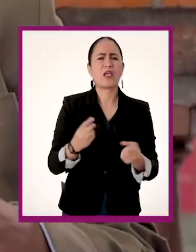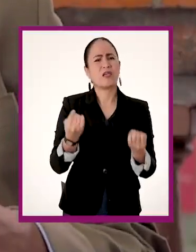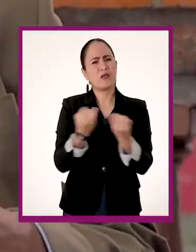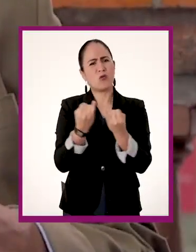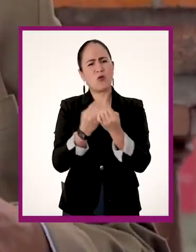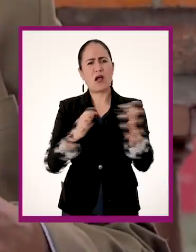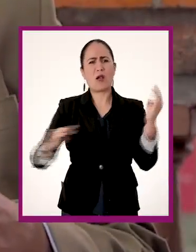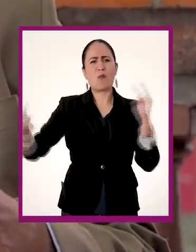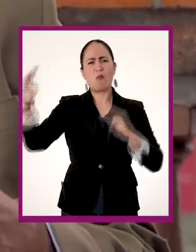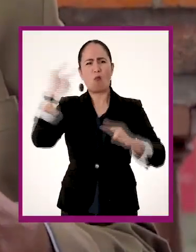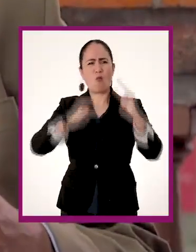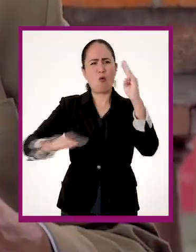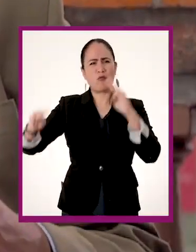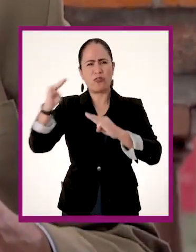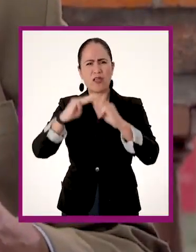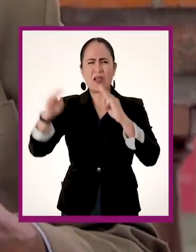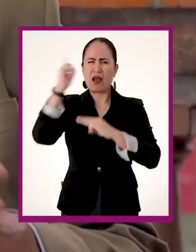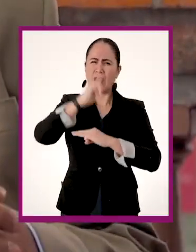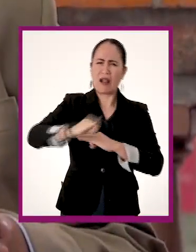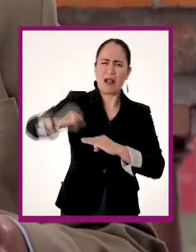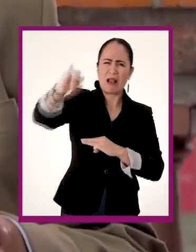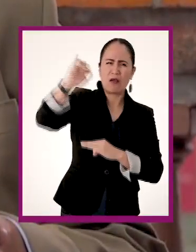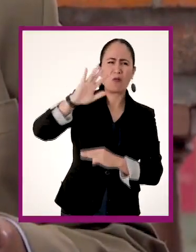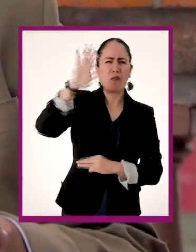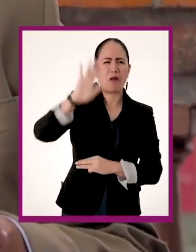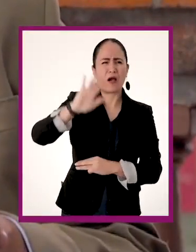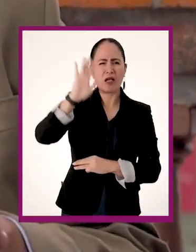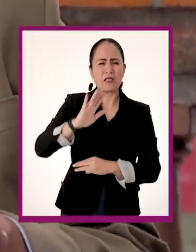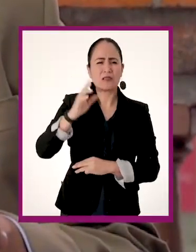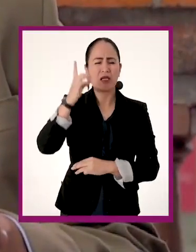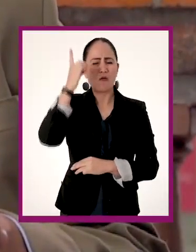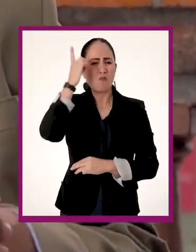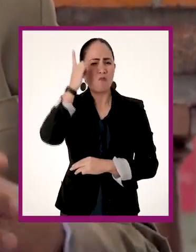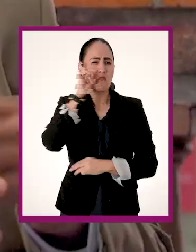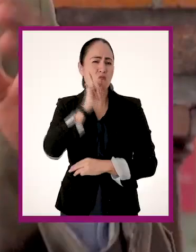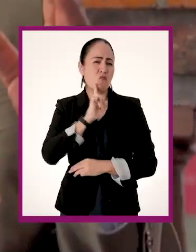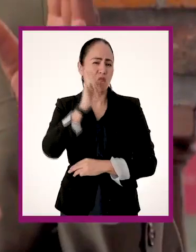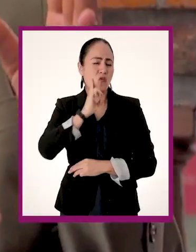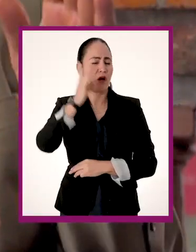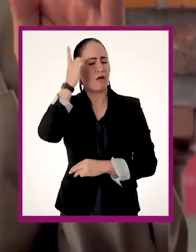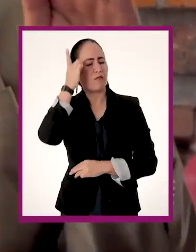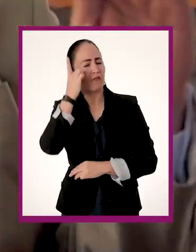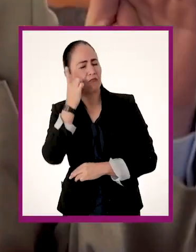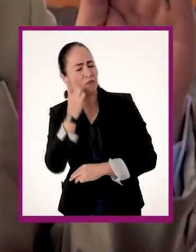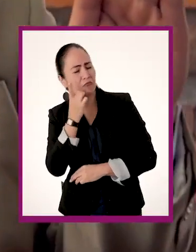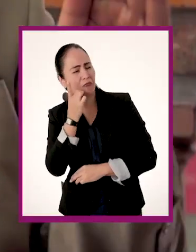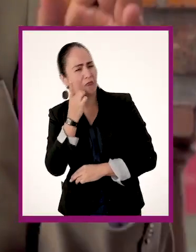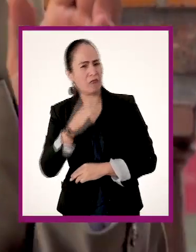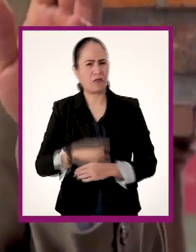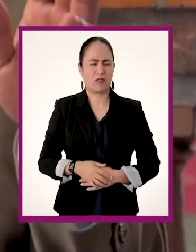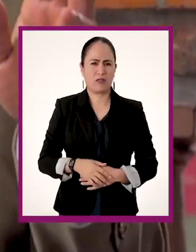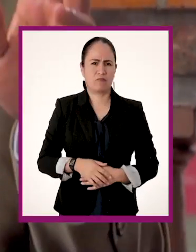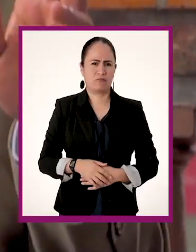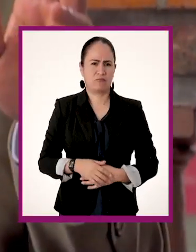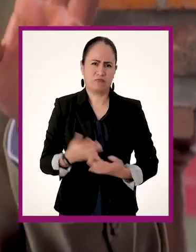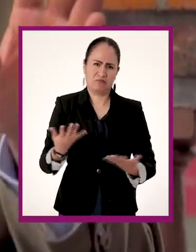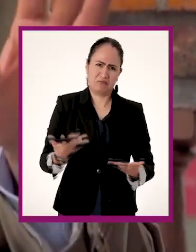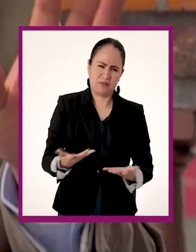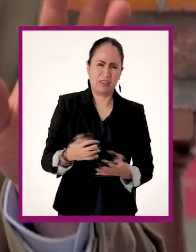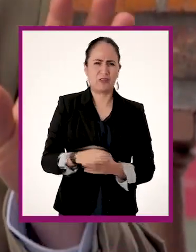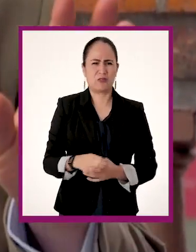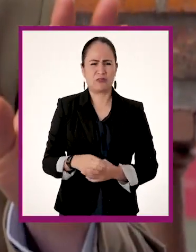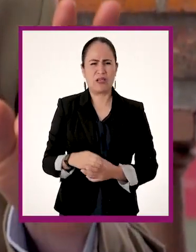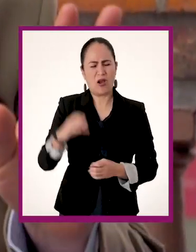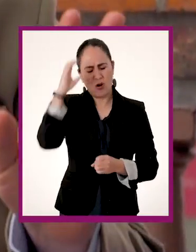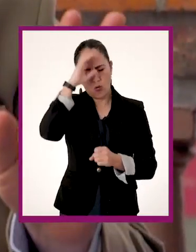no solamente la luna, sino también, oye papá, ¿por qué se mueve el sol? Oye papá, las montañas a lo lejos muestran